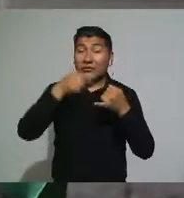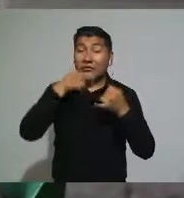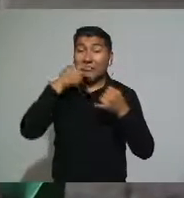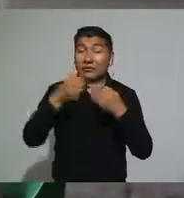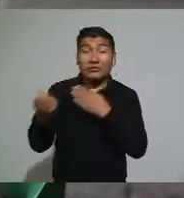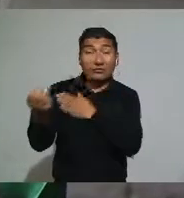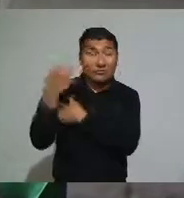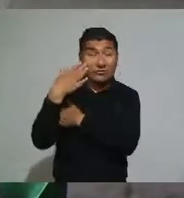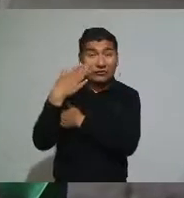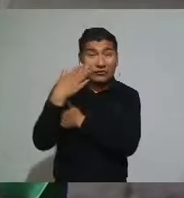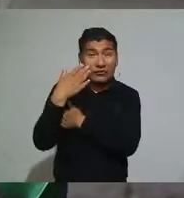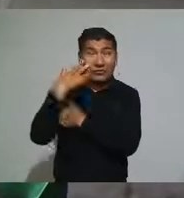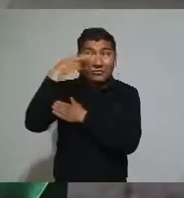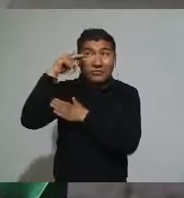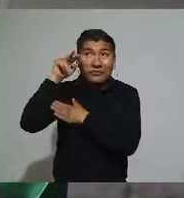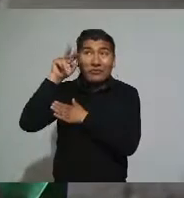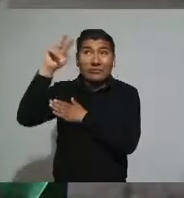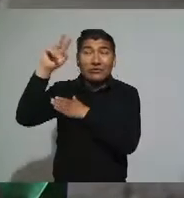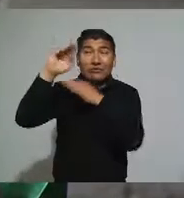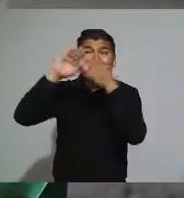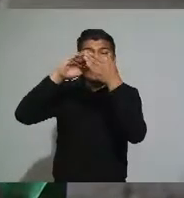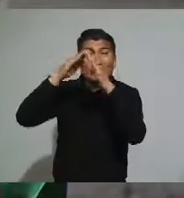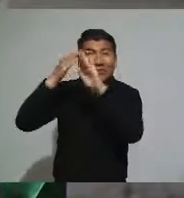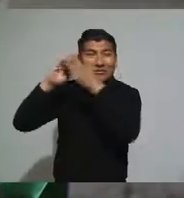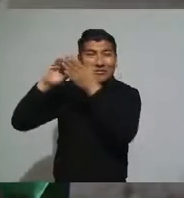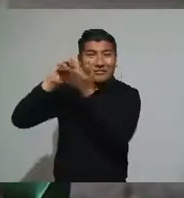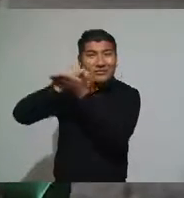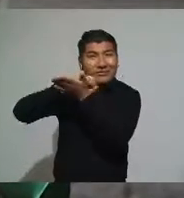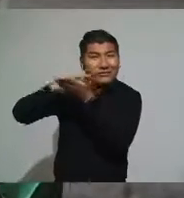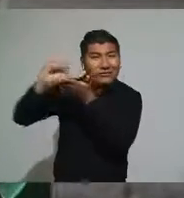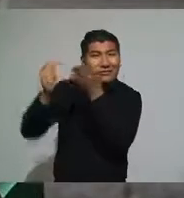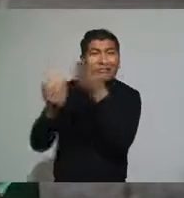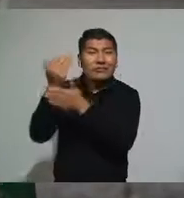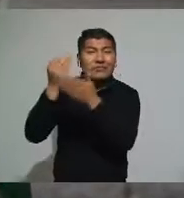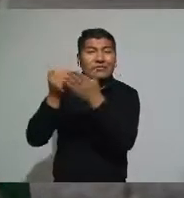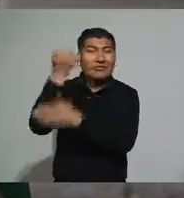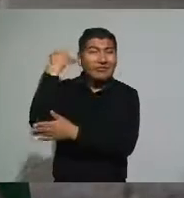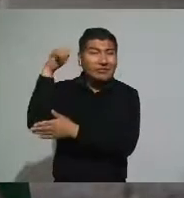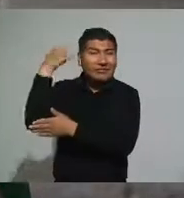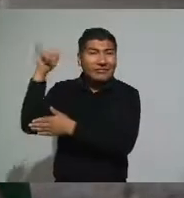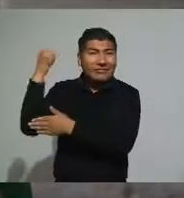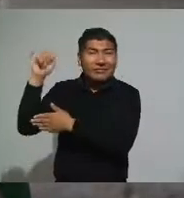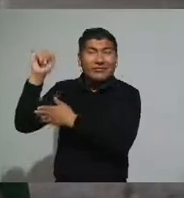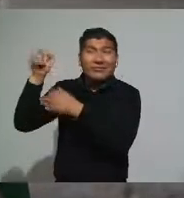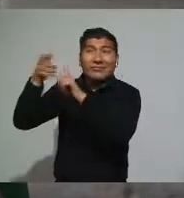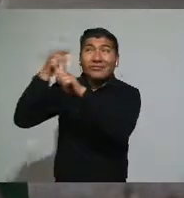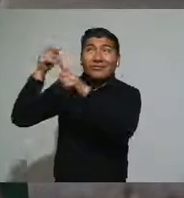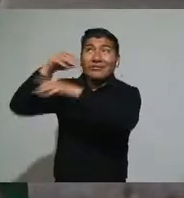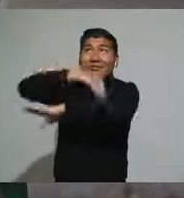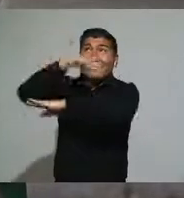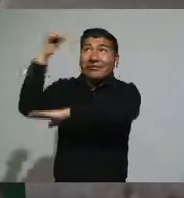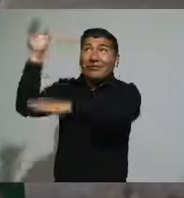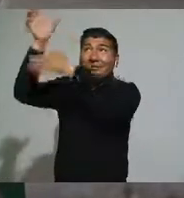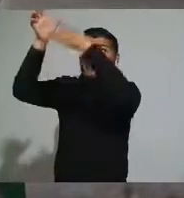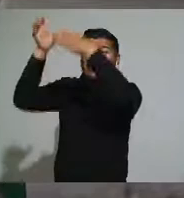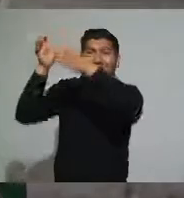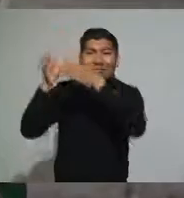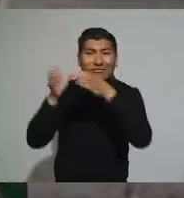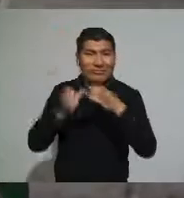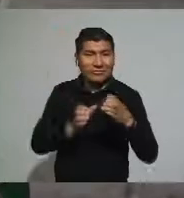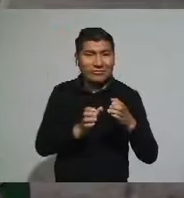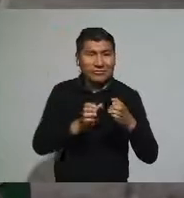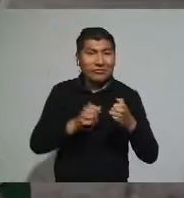diciéndonos: vi la ciudad santa, la nueva Jerusalén que desciende del cielo. Así